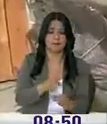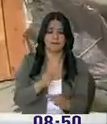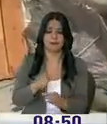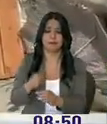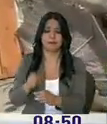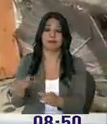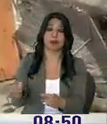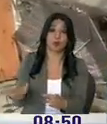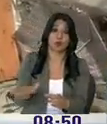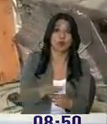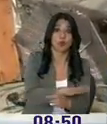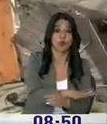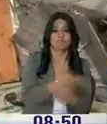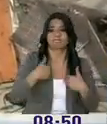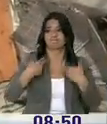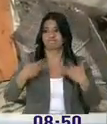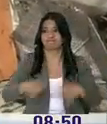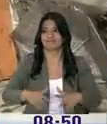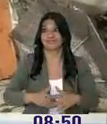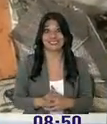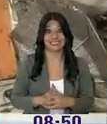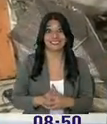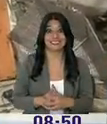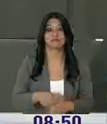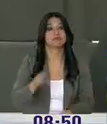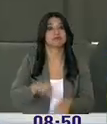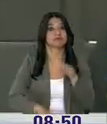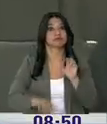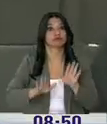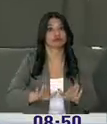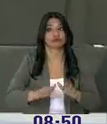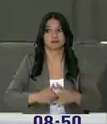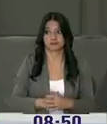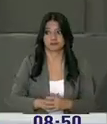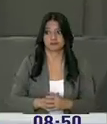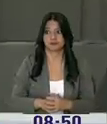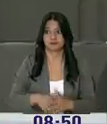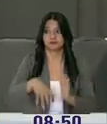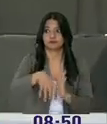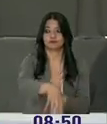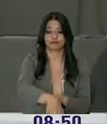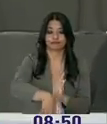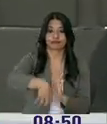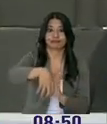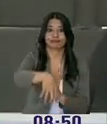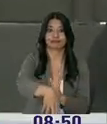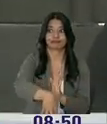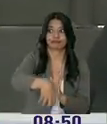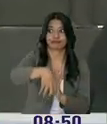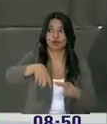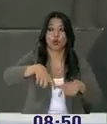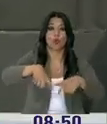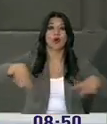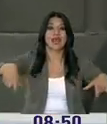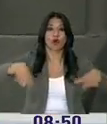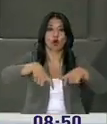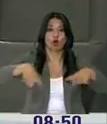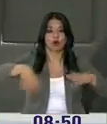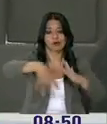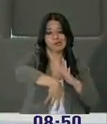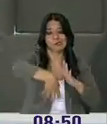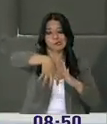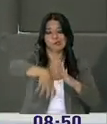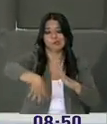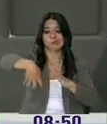en ese momento ocasionando el daño de la calzada con la excavadora hicieron el hueco algún tipo de arreglo